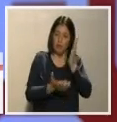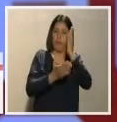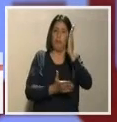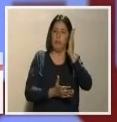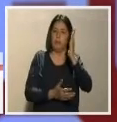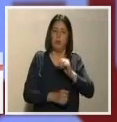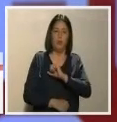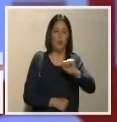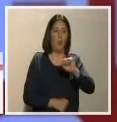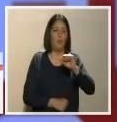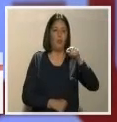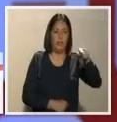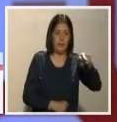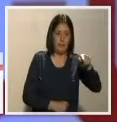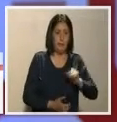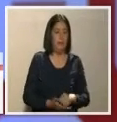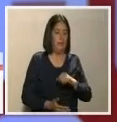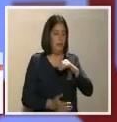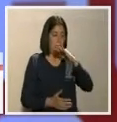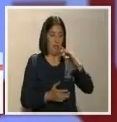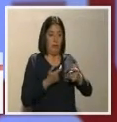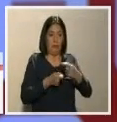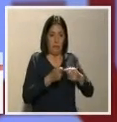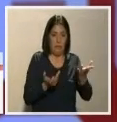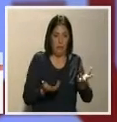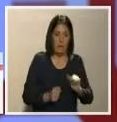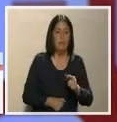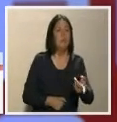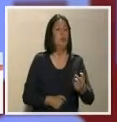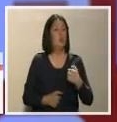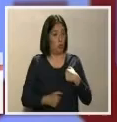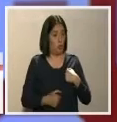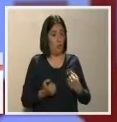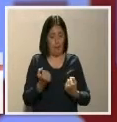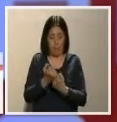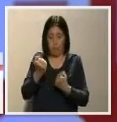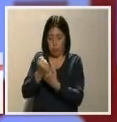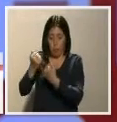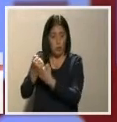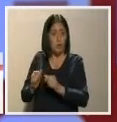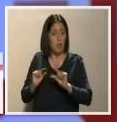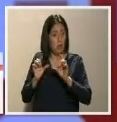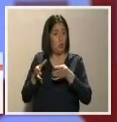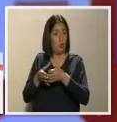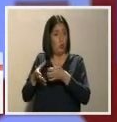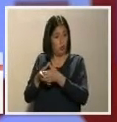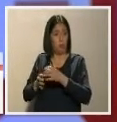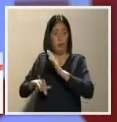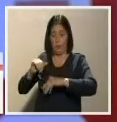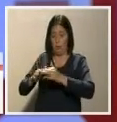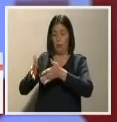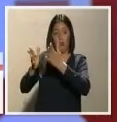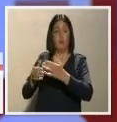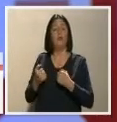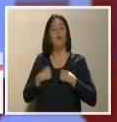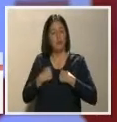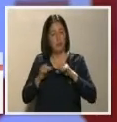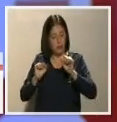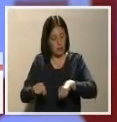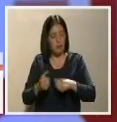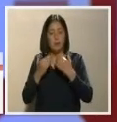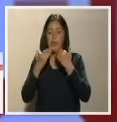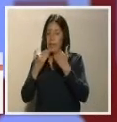lucha contra este flagelo. El respaldo que he recibido de algunos grupos de construcción civil lo